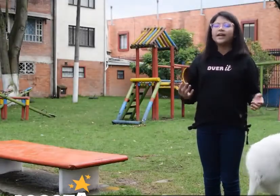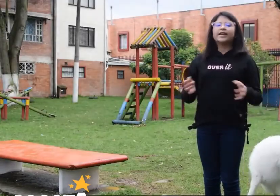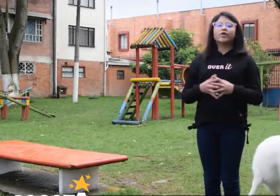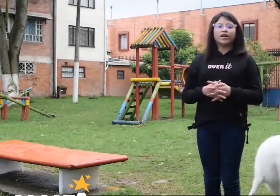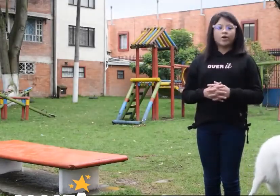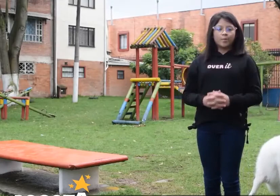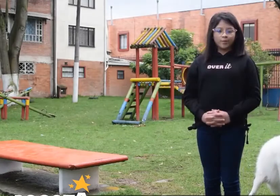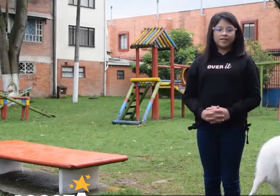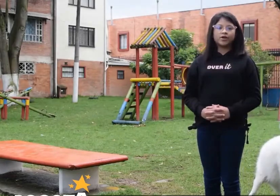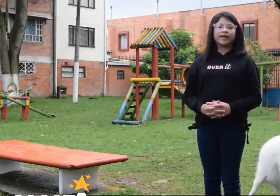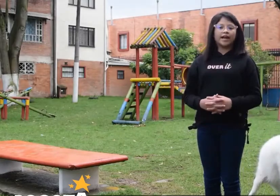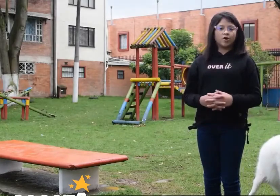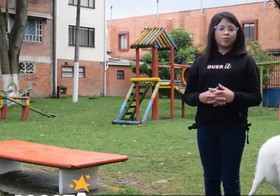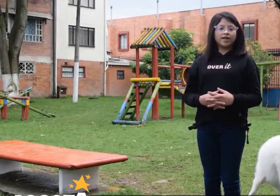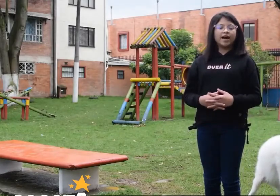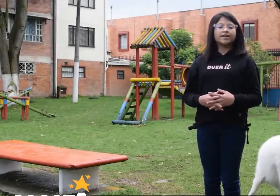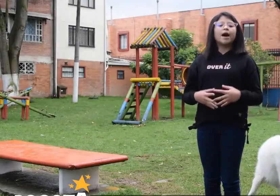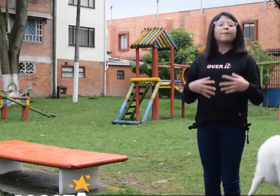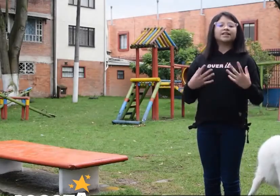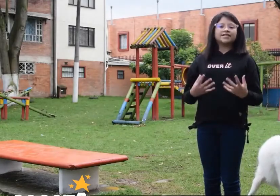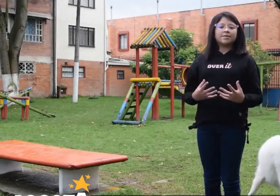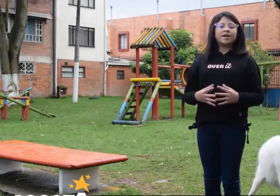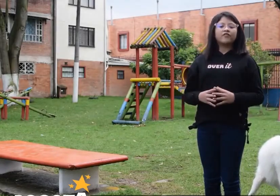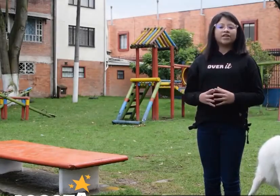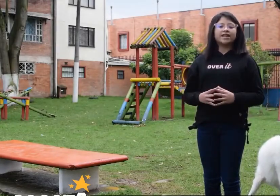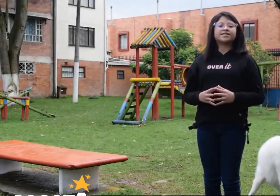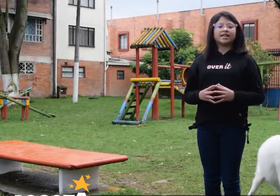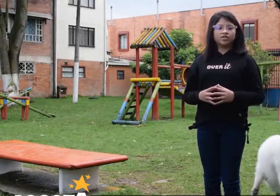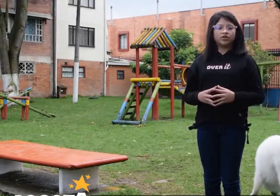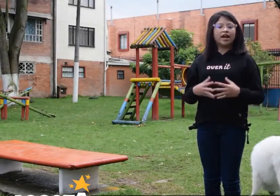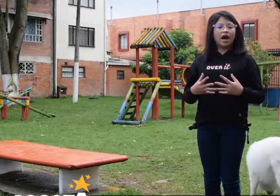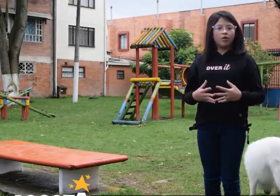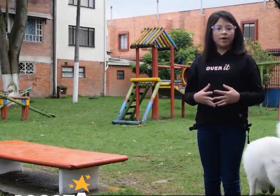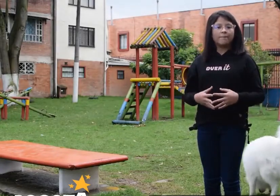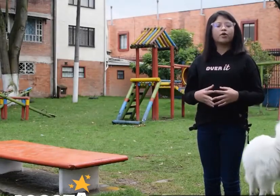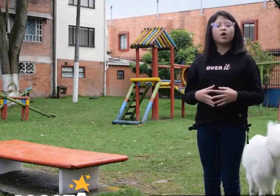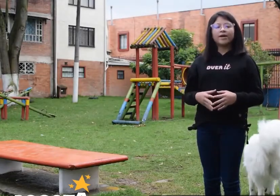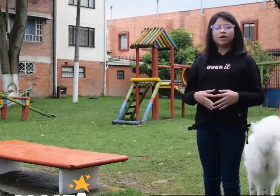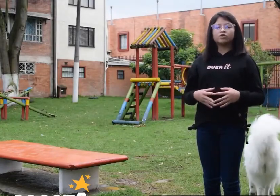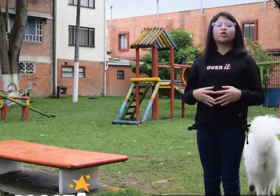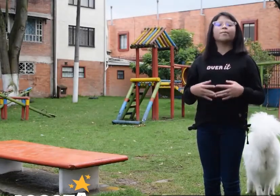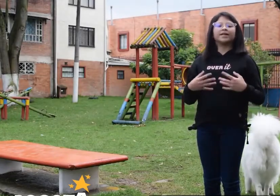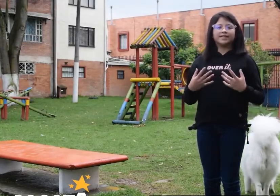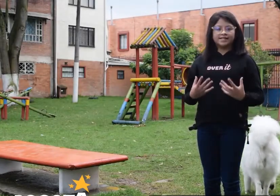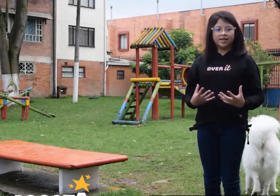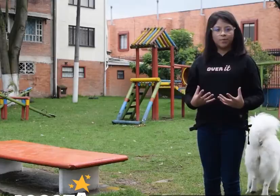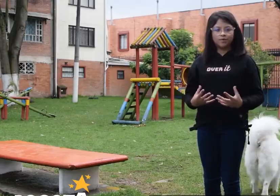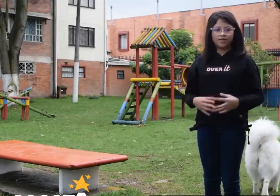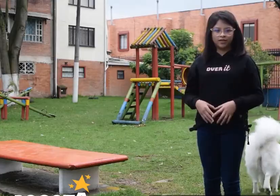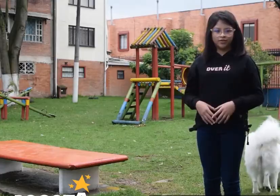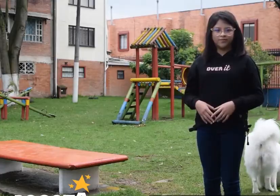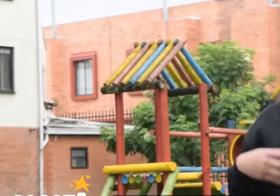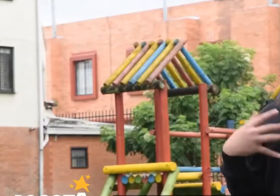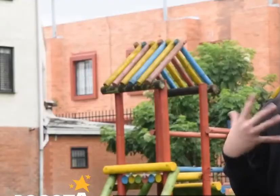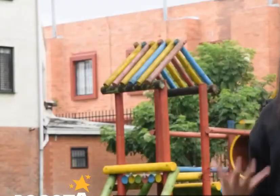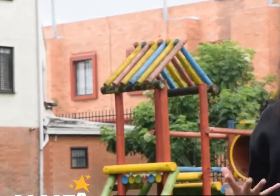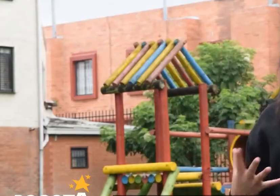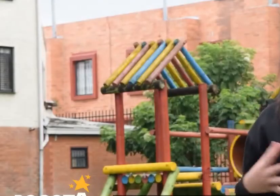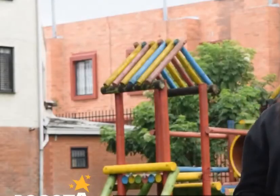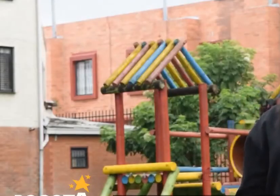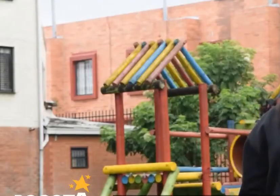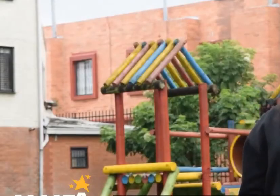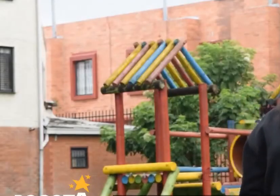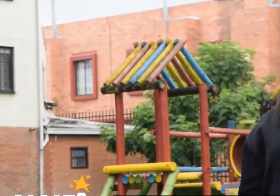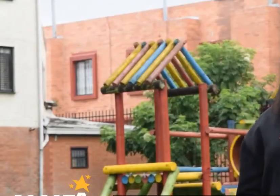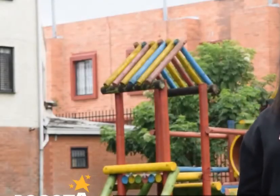virtual y con el compromiso de que la comunidad participe en la financiación de la obra por lo menos con un 25%. ¿Qué tipos